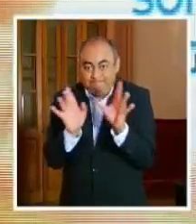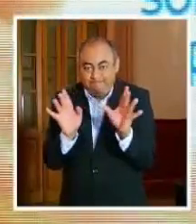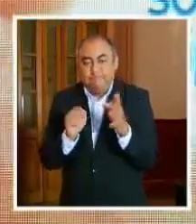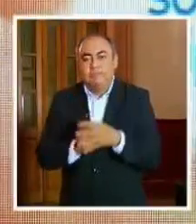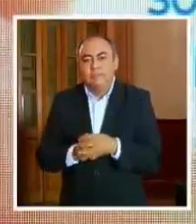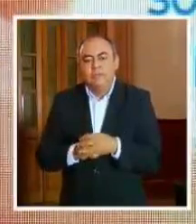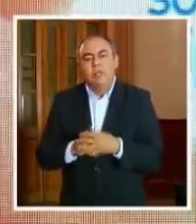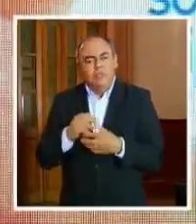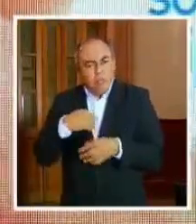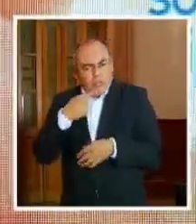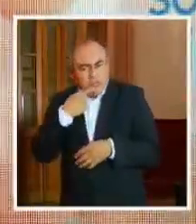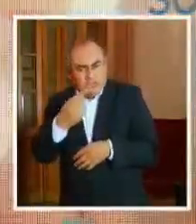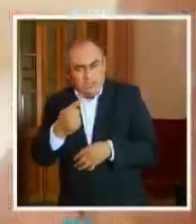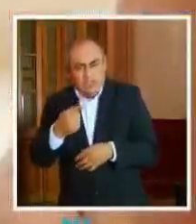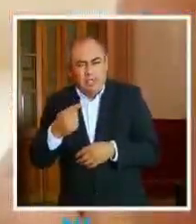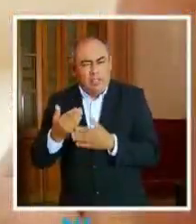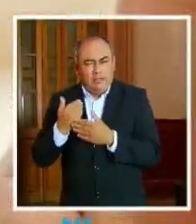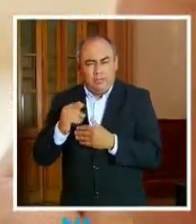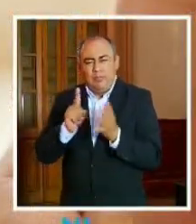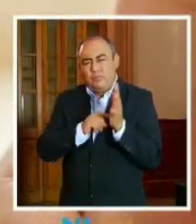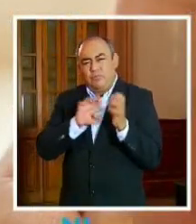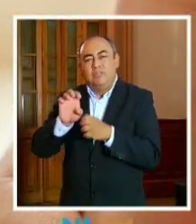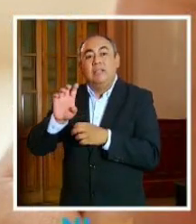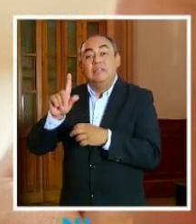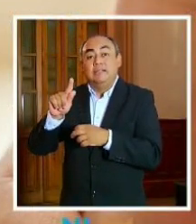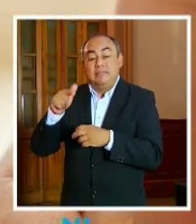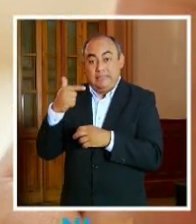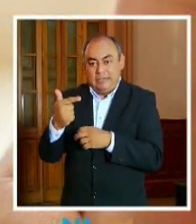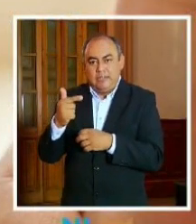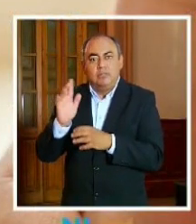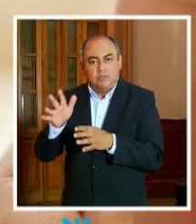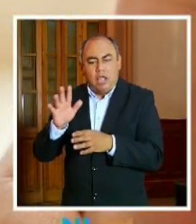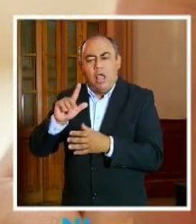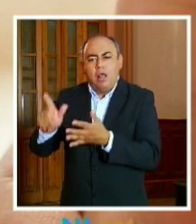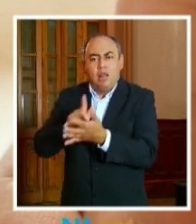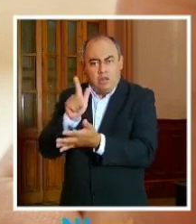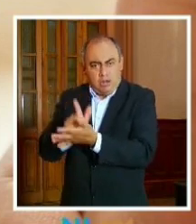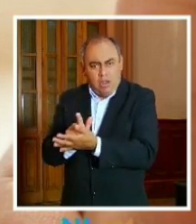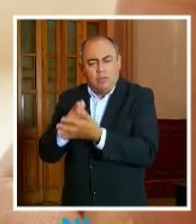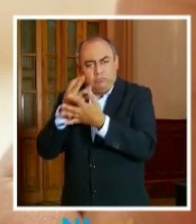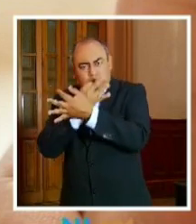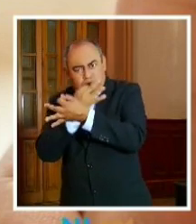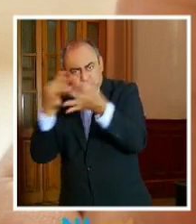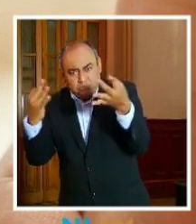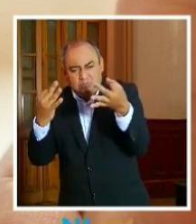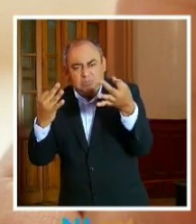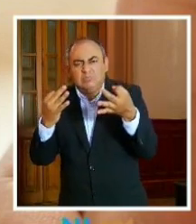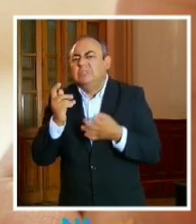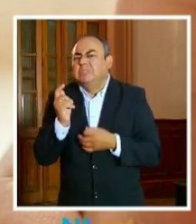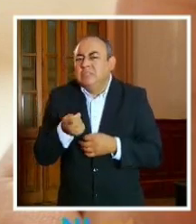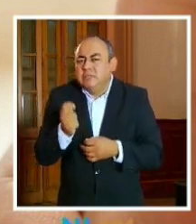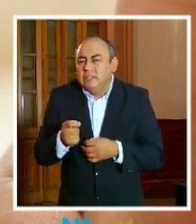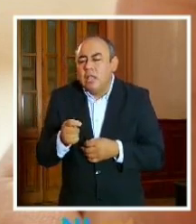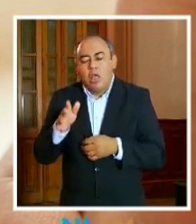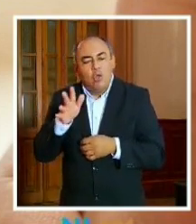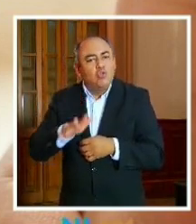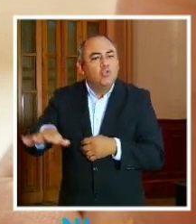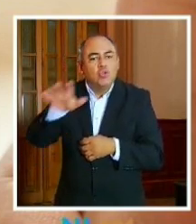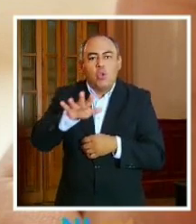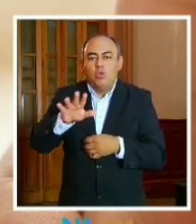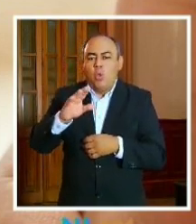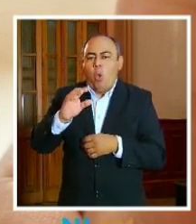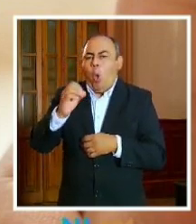desde 1977 se publicó en el país una ley donde se obliga a todos